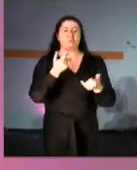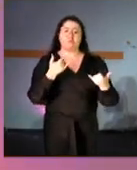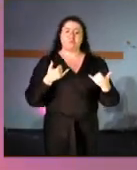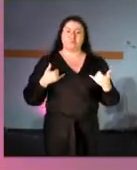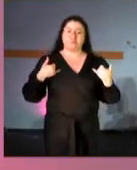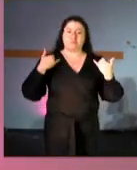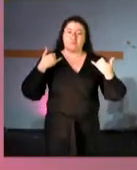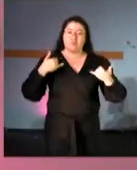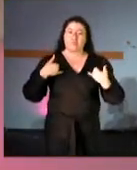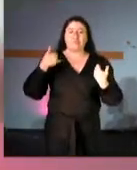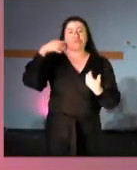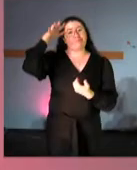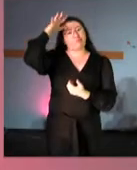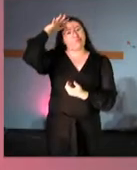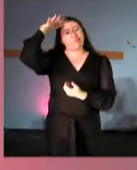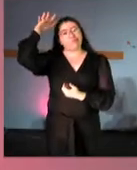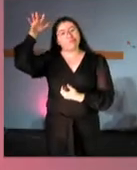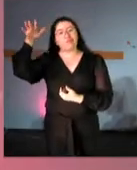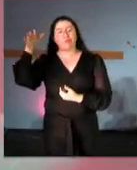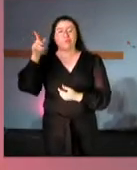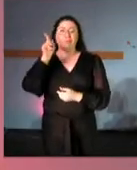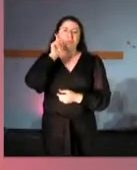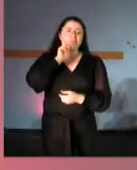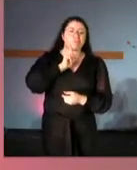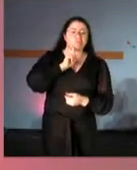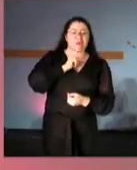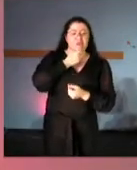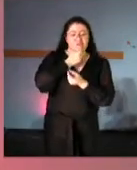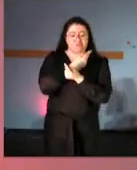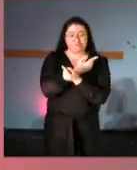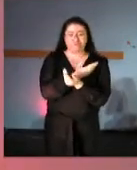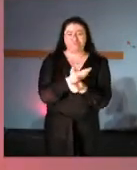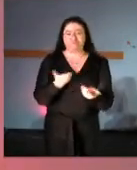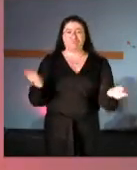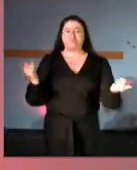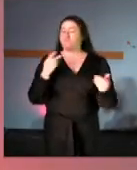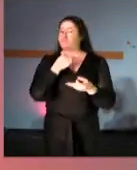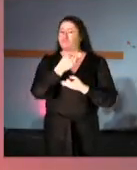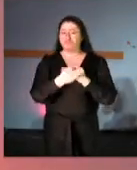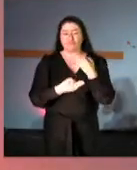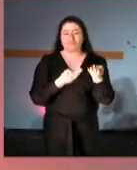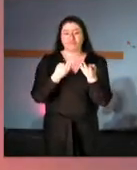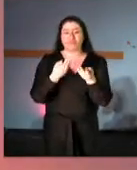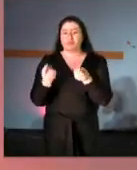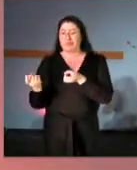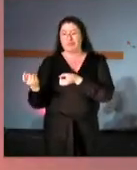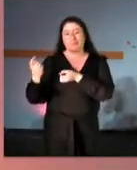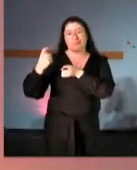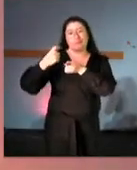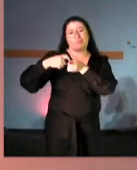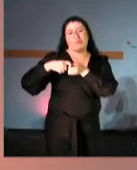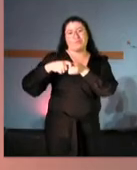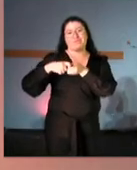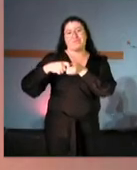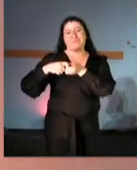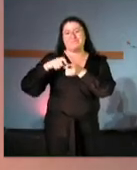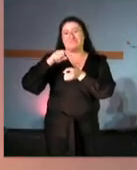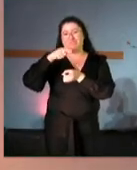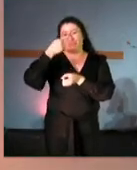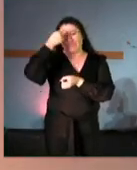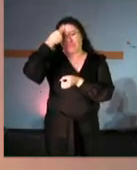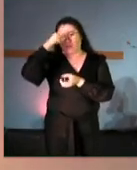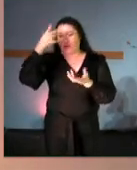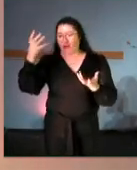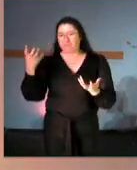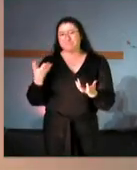los adultos, las mujeres, los niños, como muy bien decías, se incorporaron para hacer posible esa